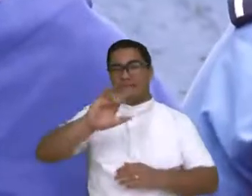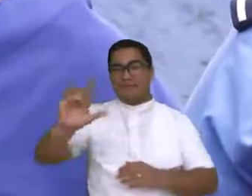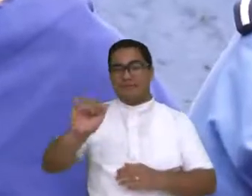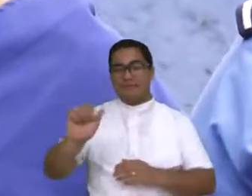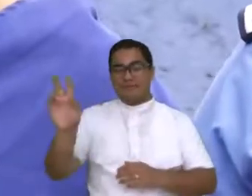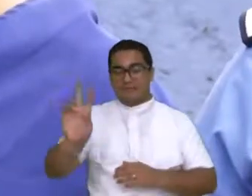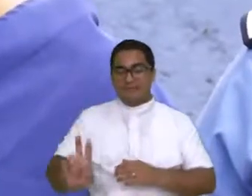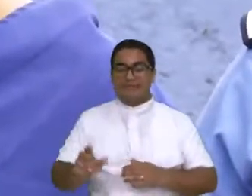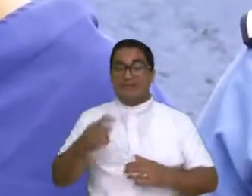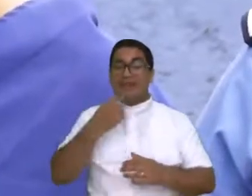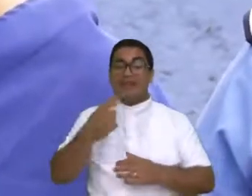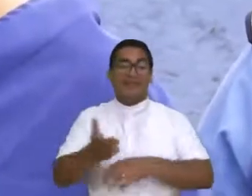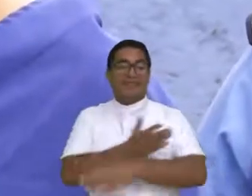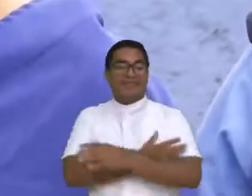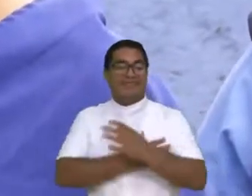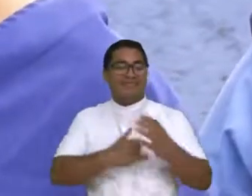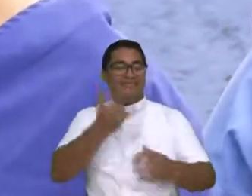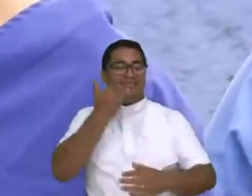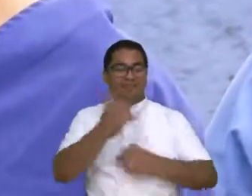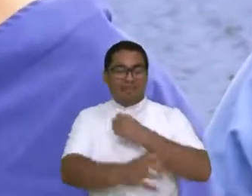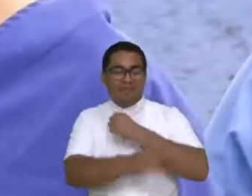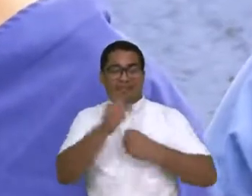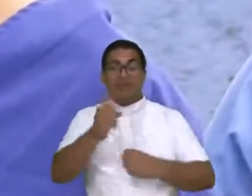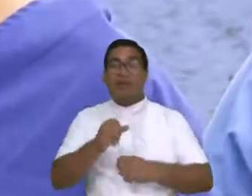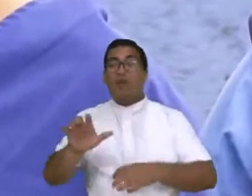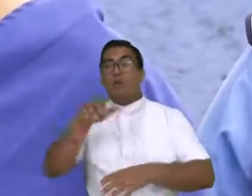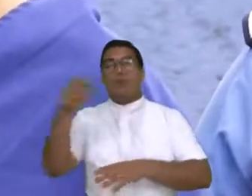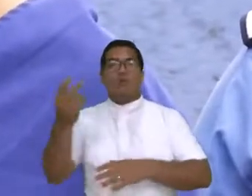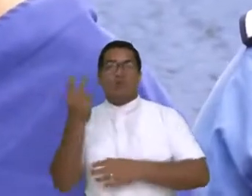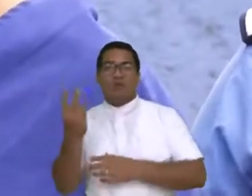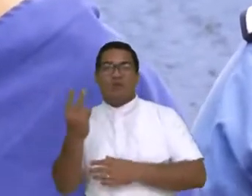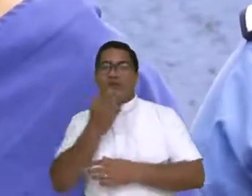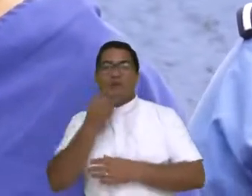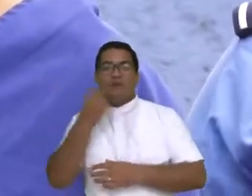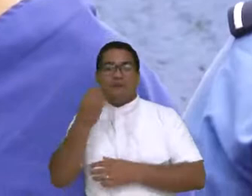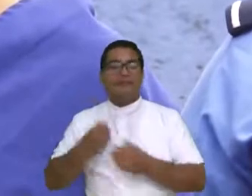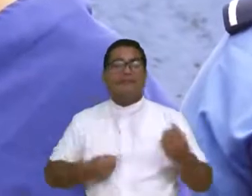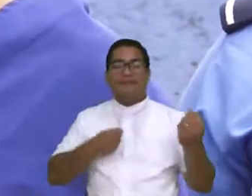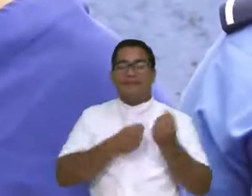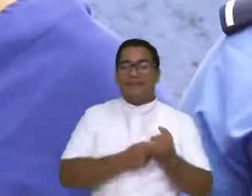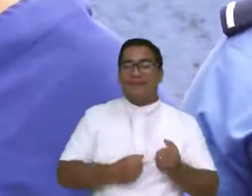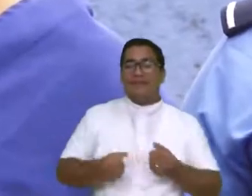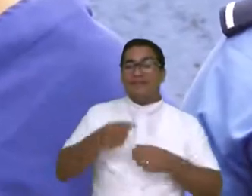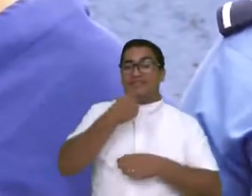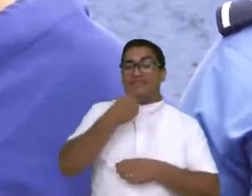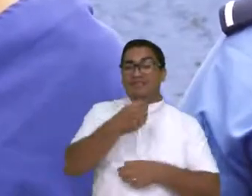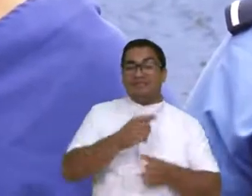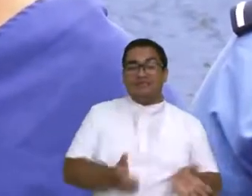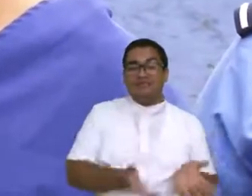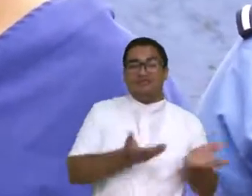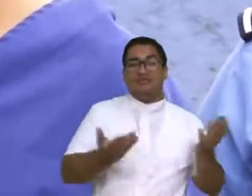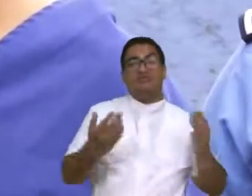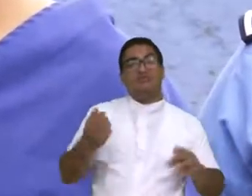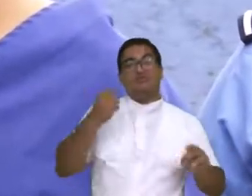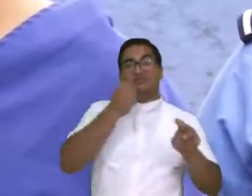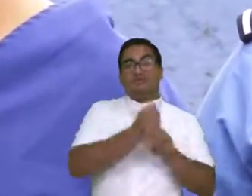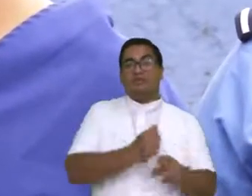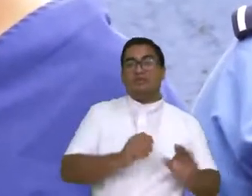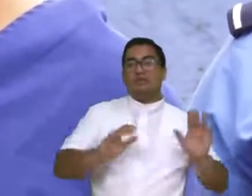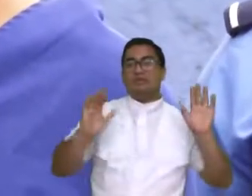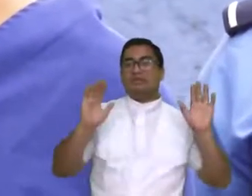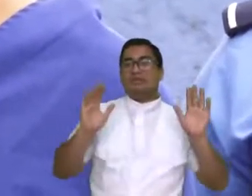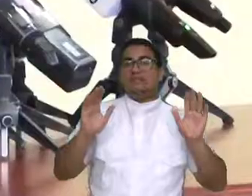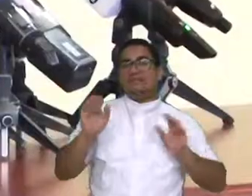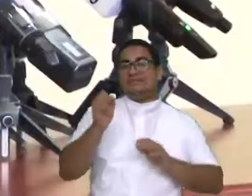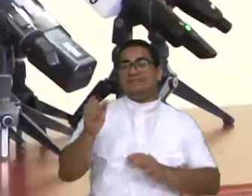un celular. Otros dos adolescentes también participaron con alias El Gallito en este hecho que conmovió a los capitalinos el